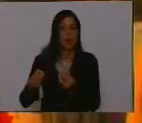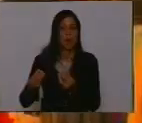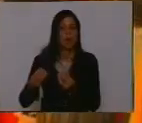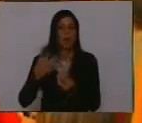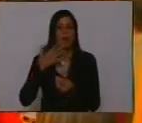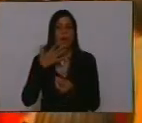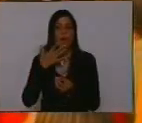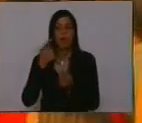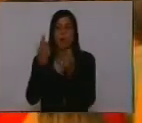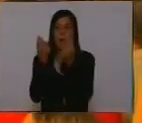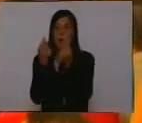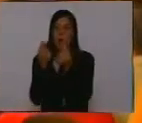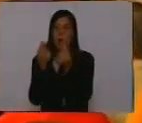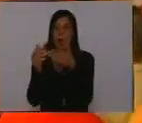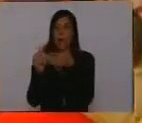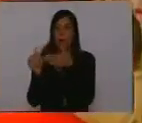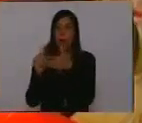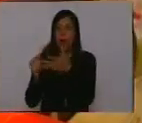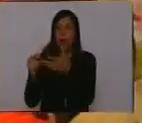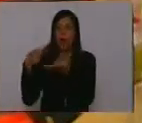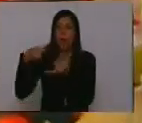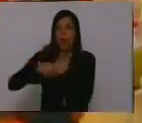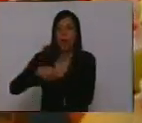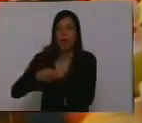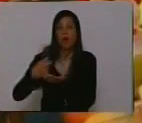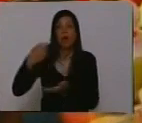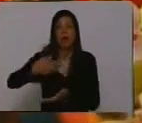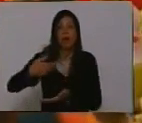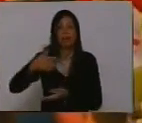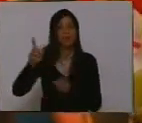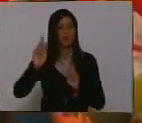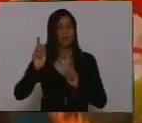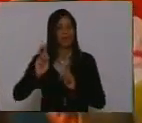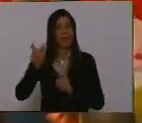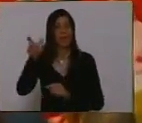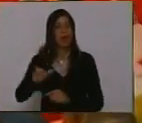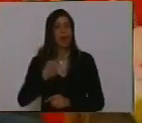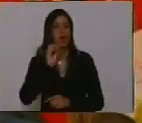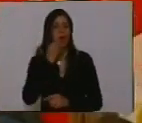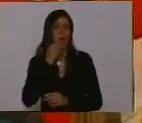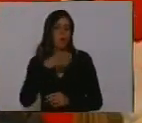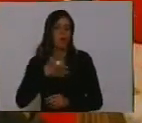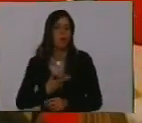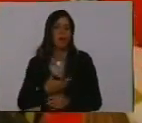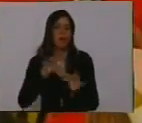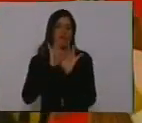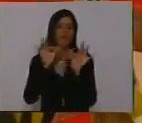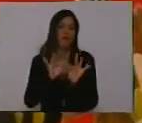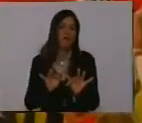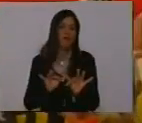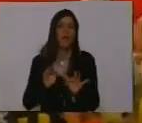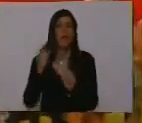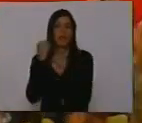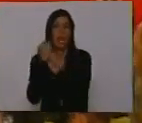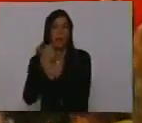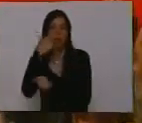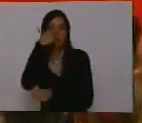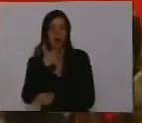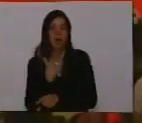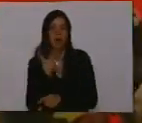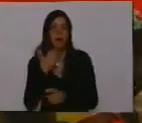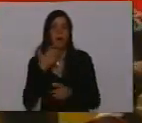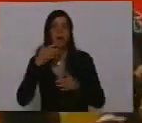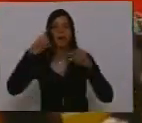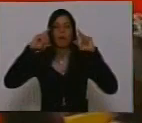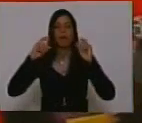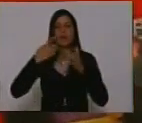a través de un monto en bolívares. La juventud puede remunerar condiciones extraordinarias de pago a través de su trabajo. Un profesor